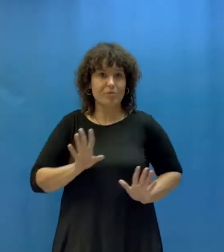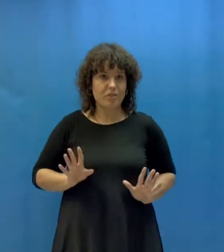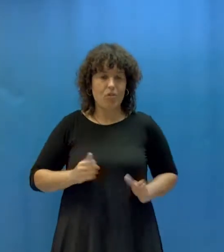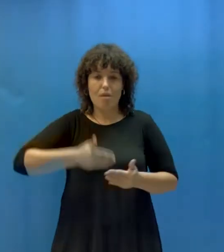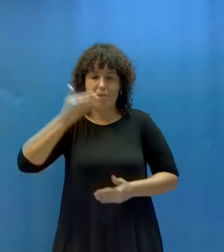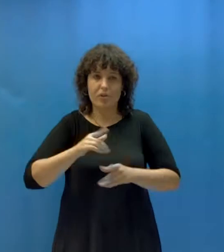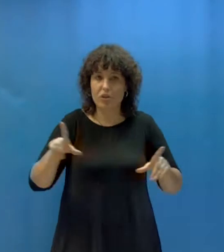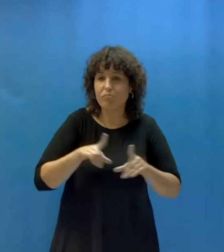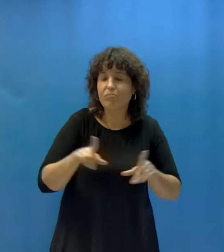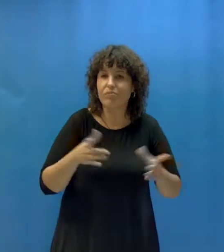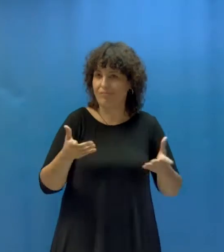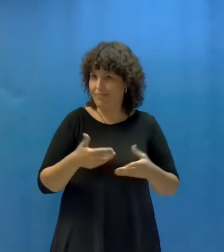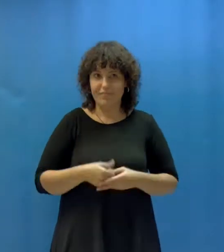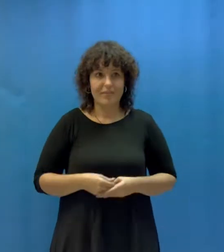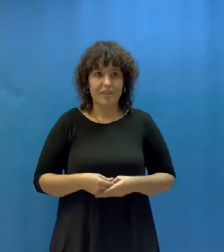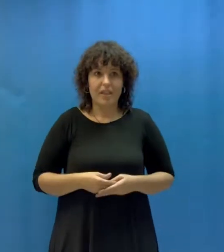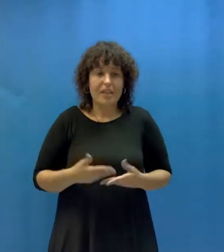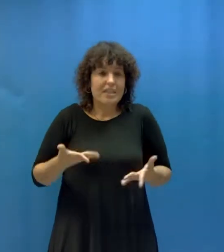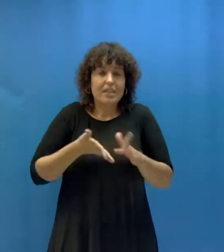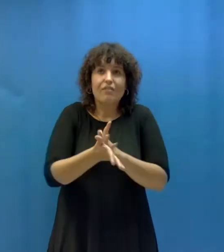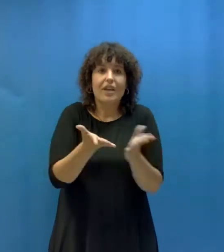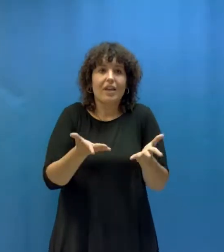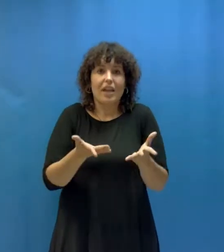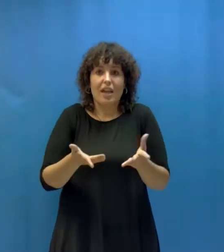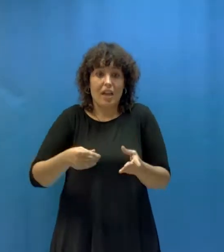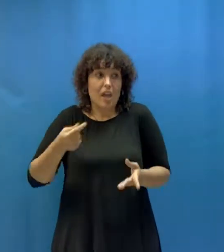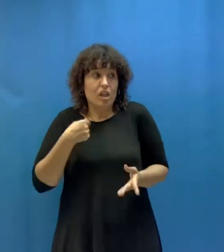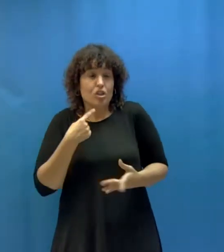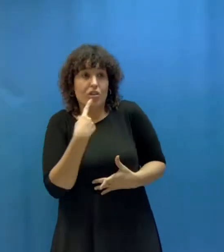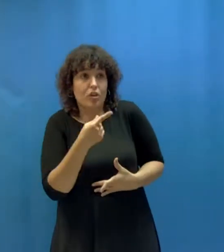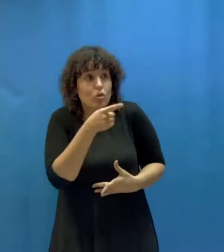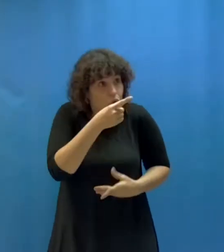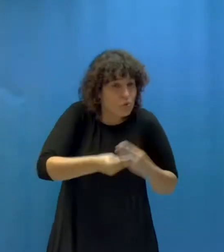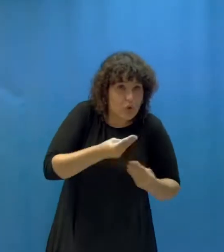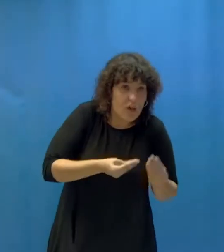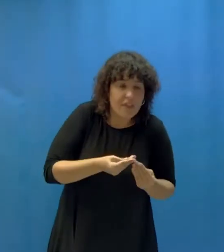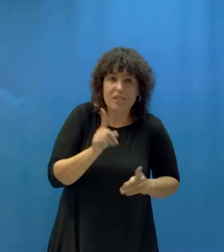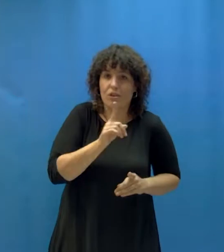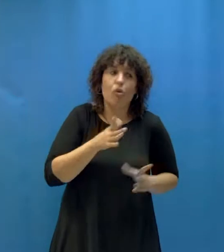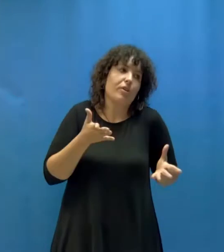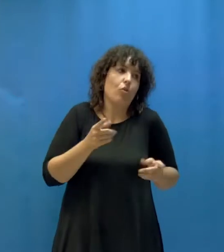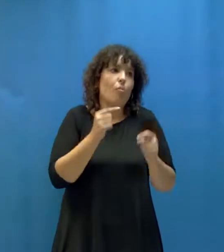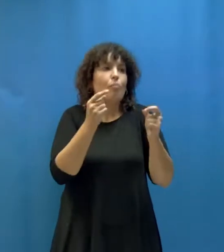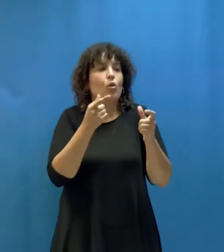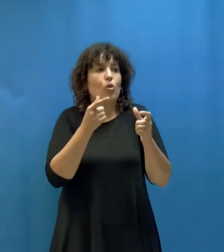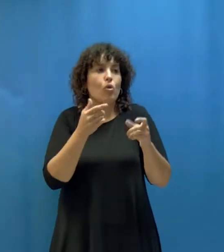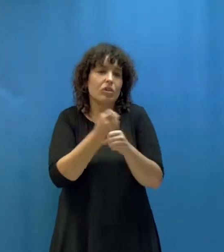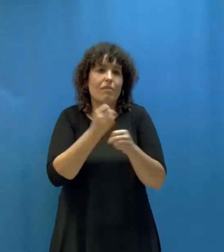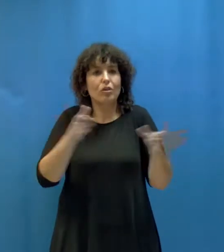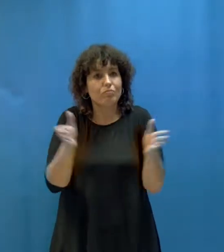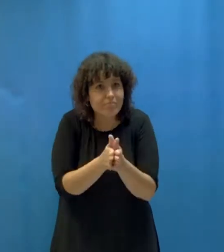por mera cortesía. Y no se trata de hacer lo que ellos digan, pero sí se deberían haberles tenido en cuenta.